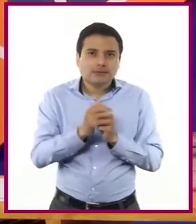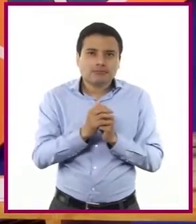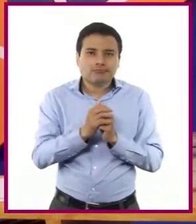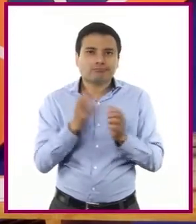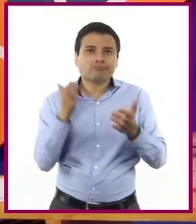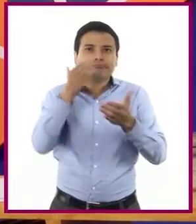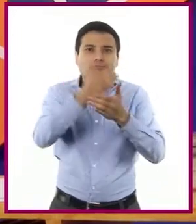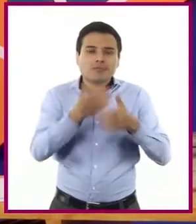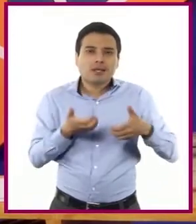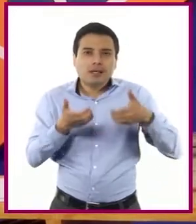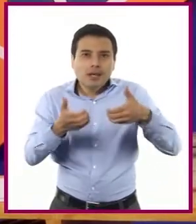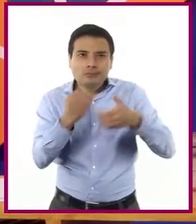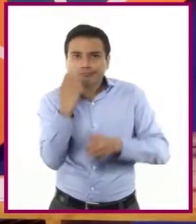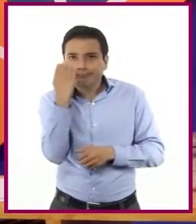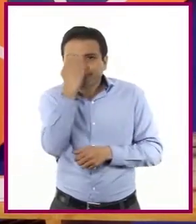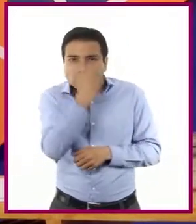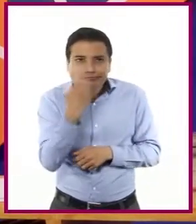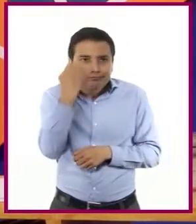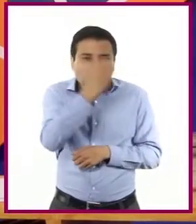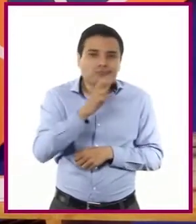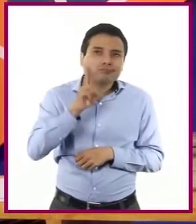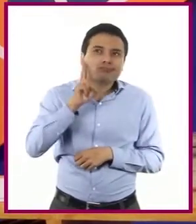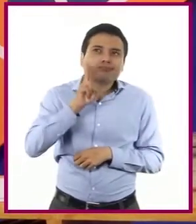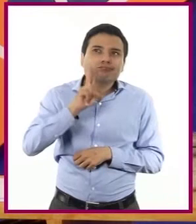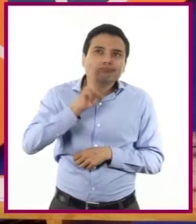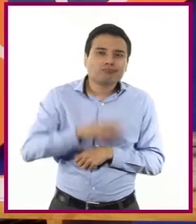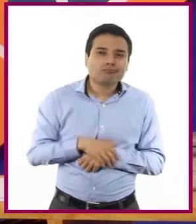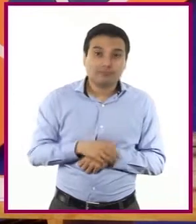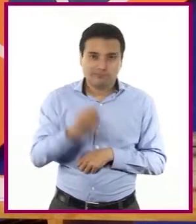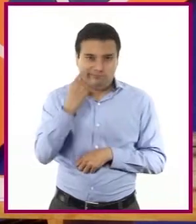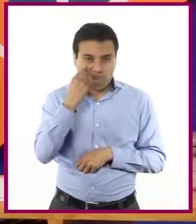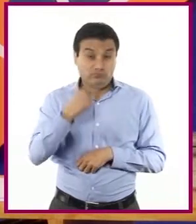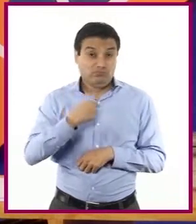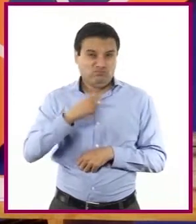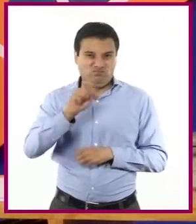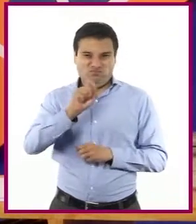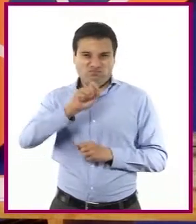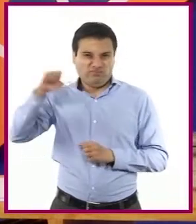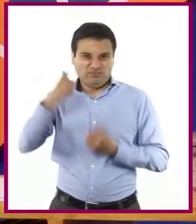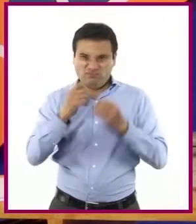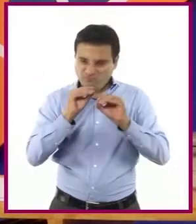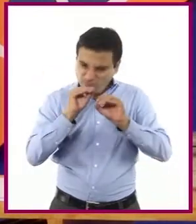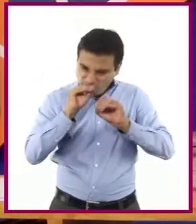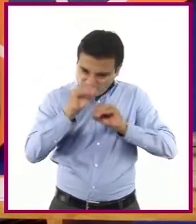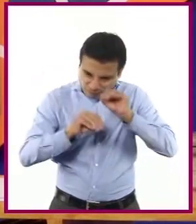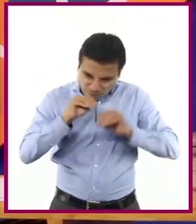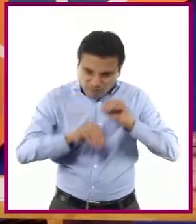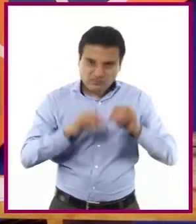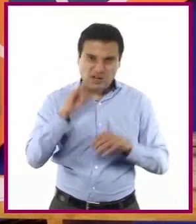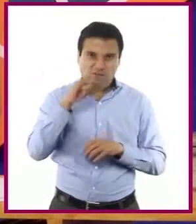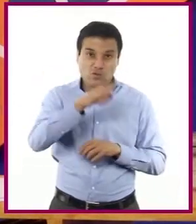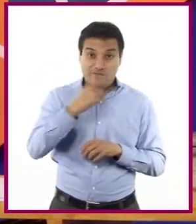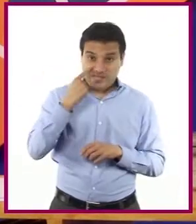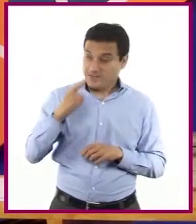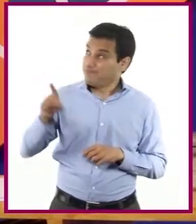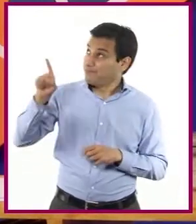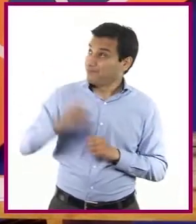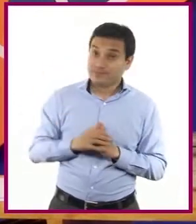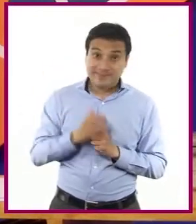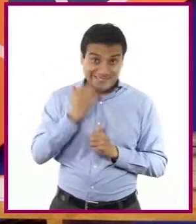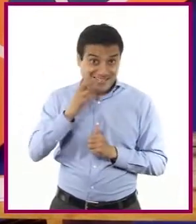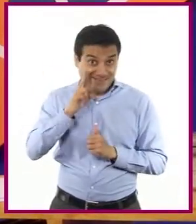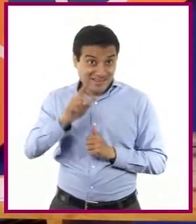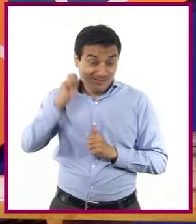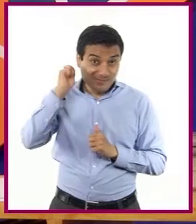los concursantes. Este es el modelo más sofisticado que he desarrollado. ¿Quiere verlo en acción,